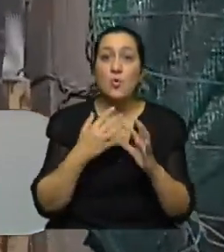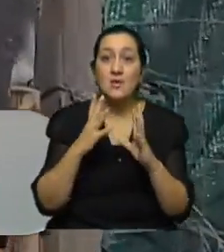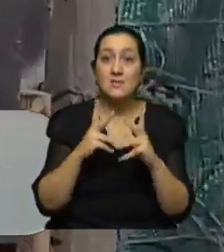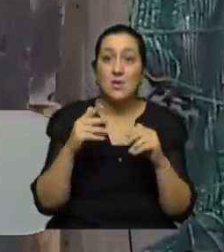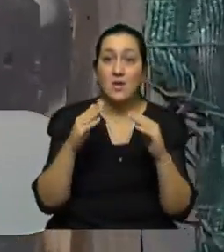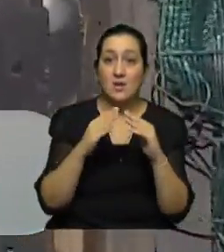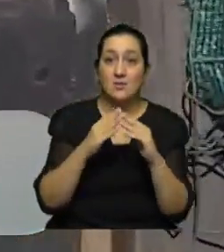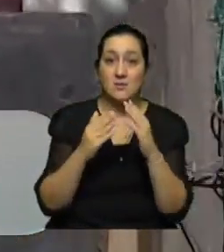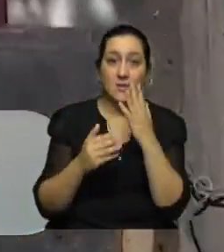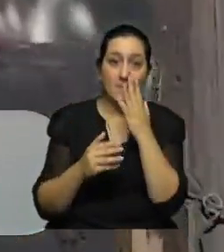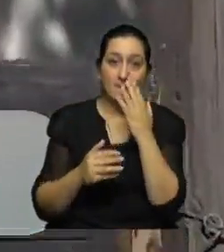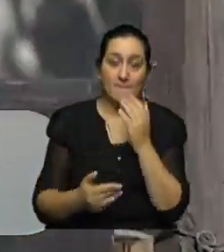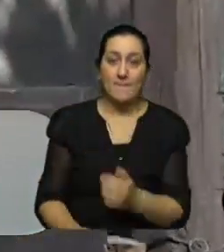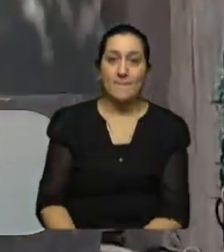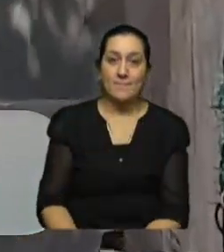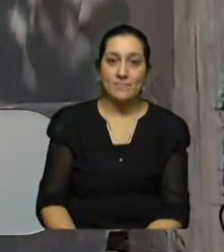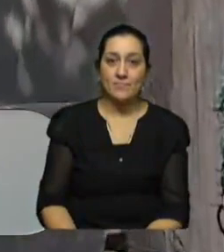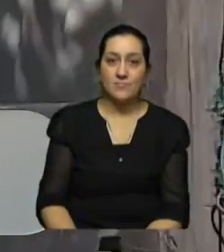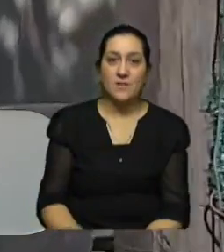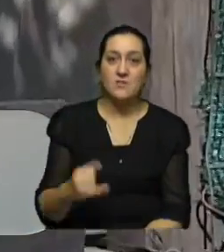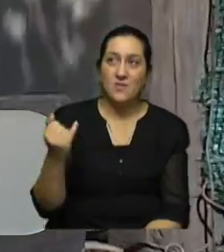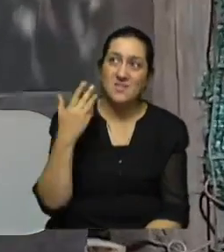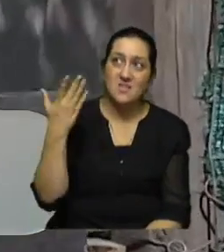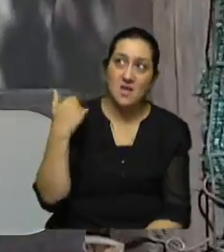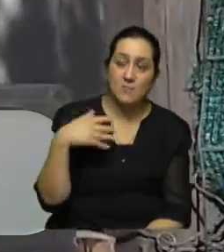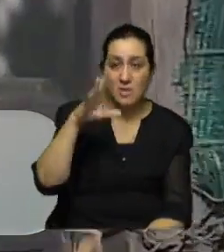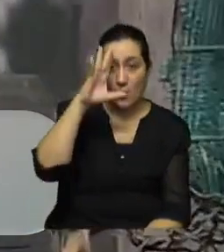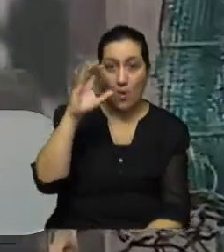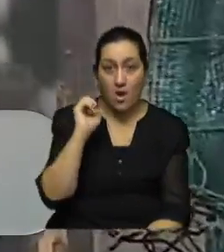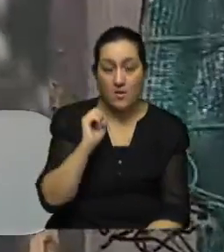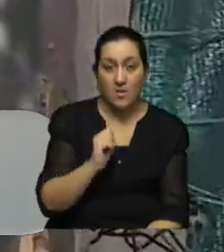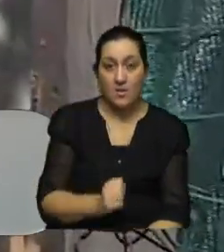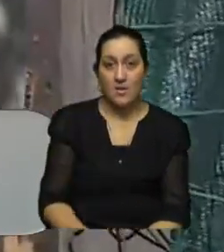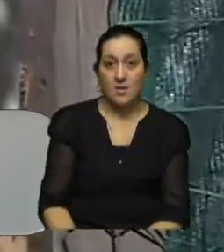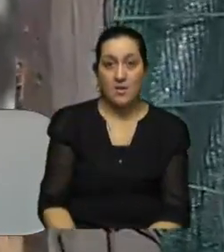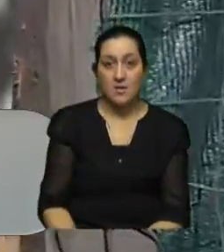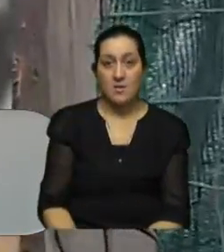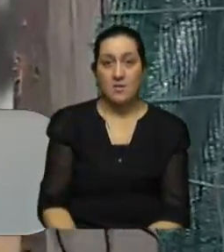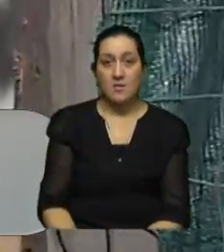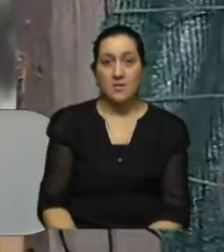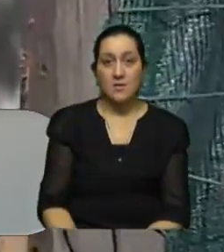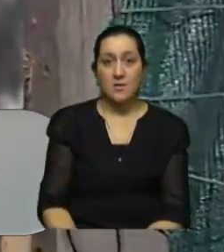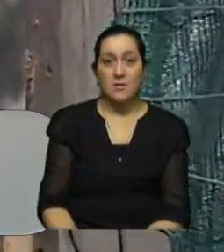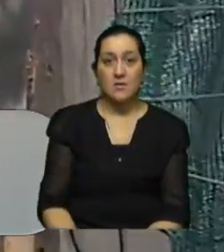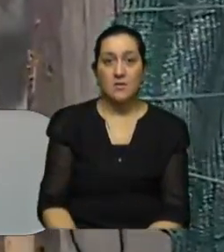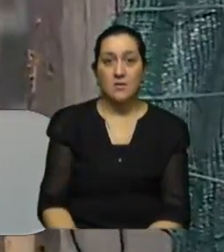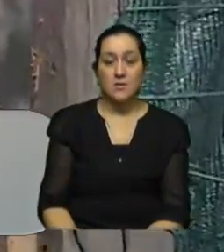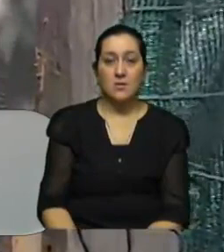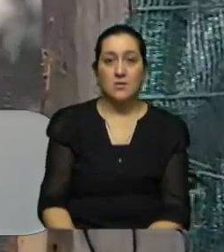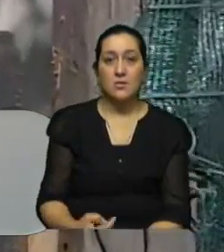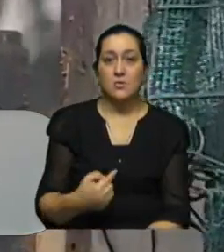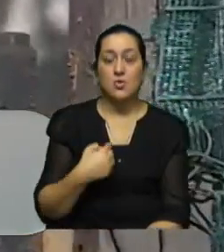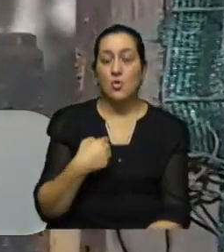casa? ¿Eso fue hace un tiempo? ¿Usted lo recuerda? ¿Estaba aquí cuando se armó esta casa o no? No, yo